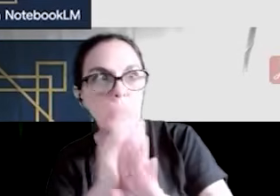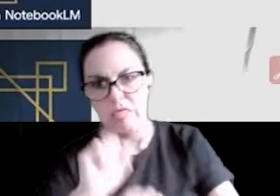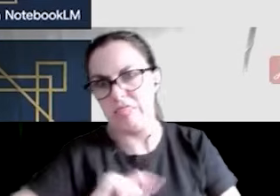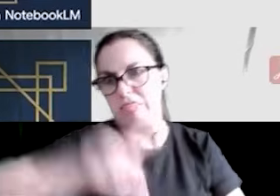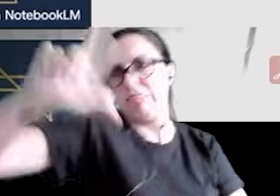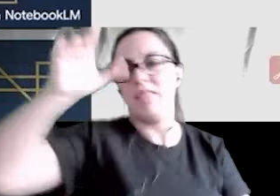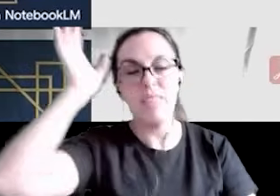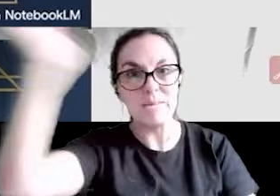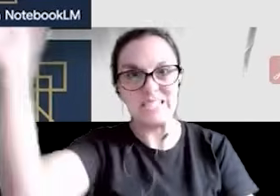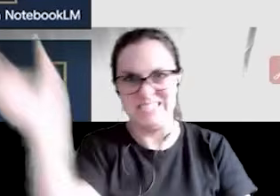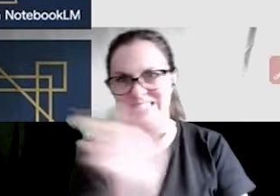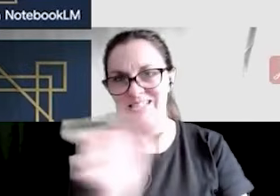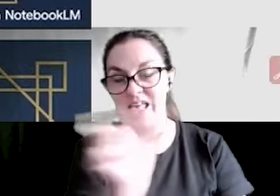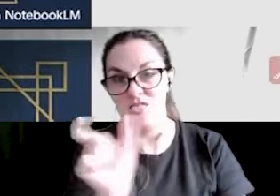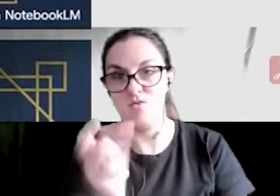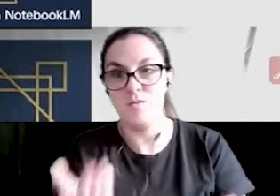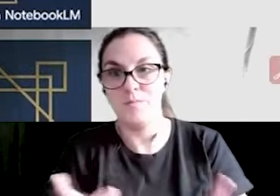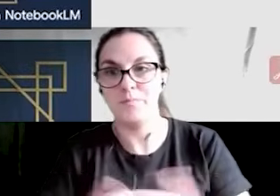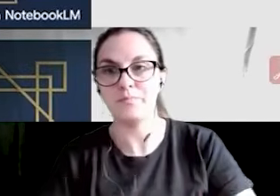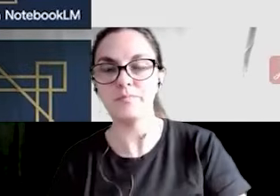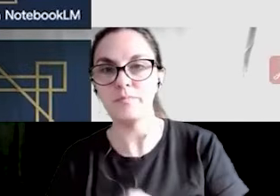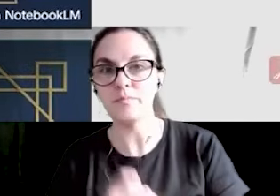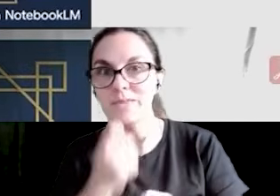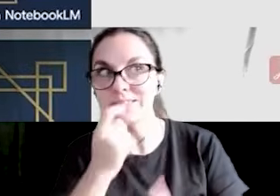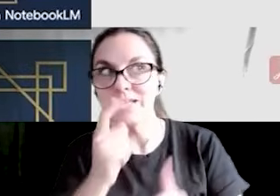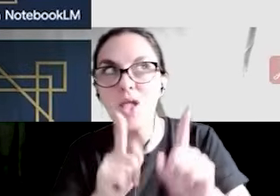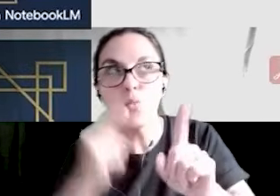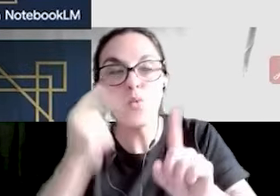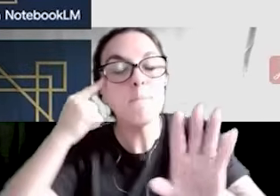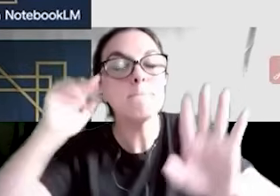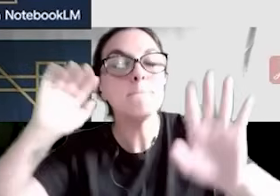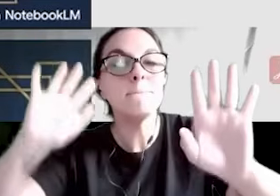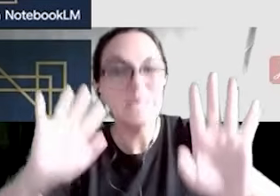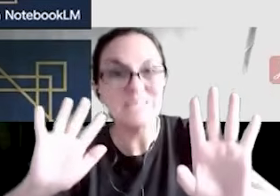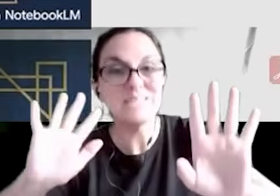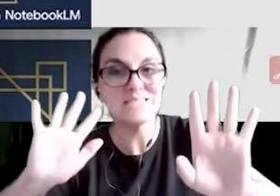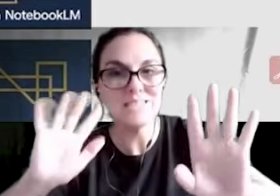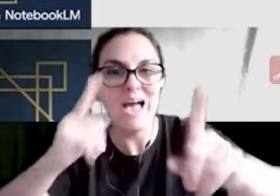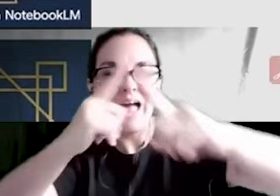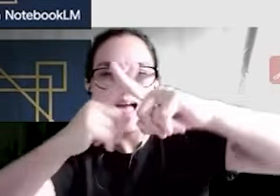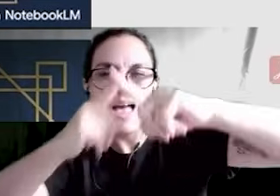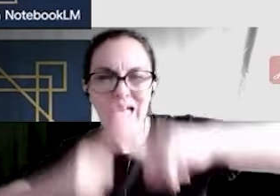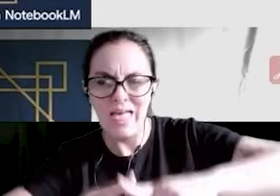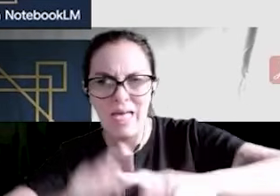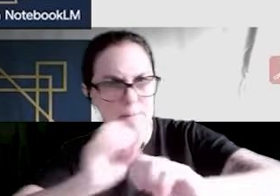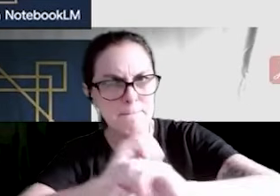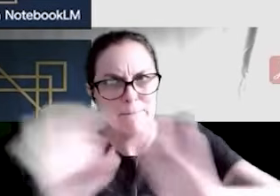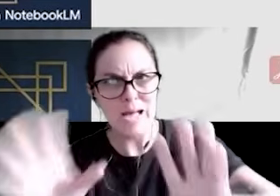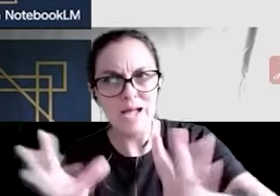bueno, eh, si alguno de ustedes está pensando que la cuestión mnemotécnica no es correcta porque